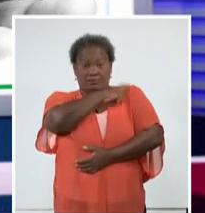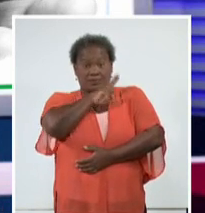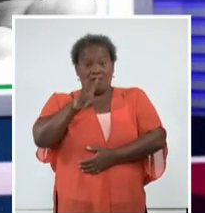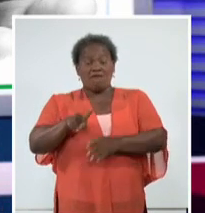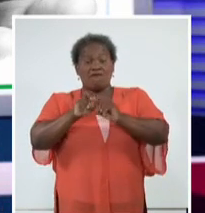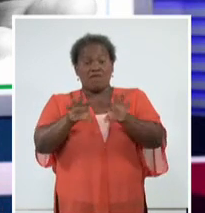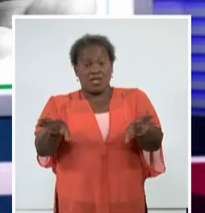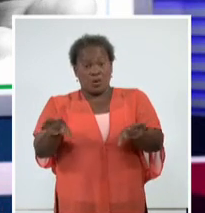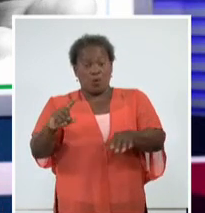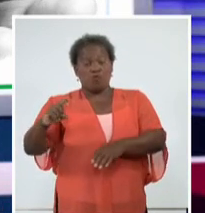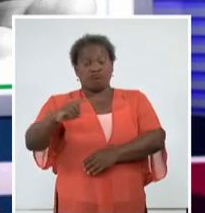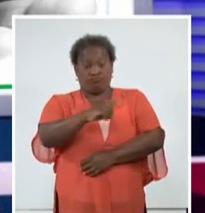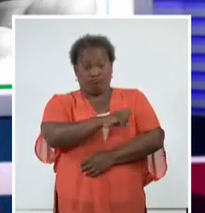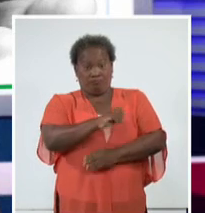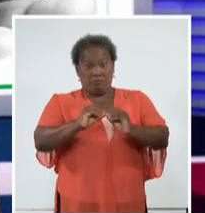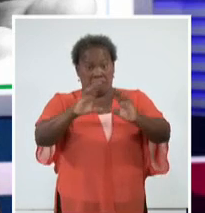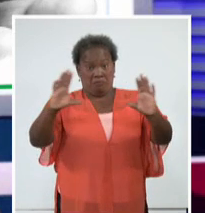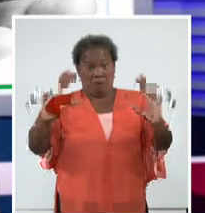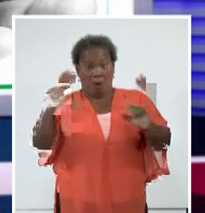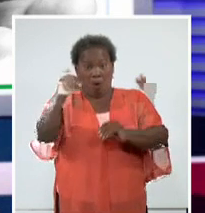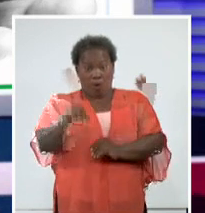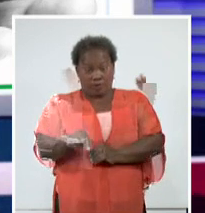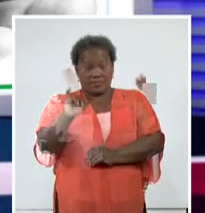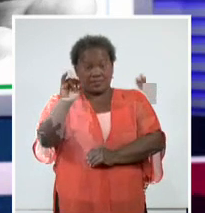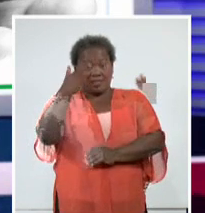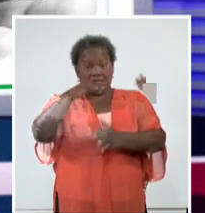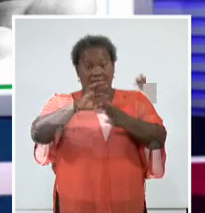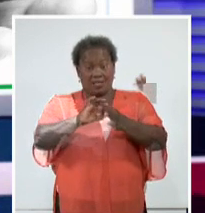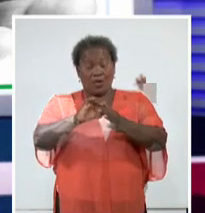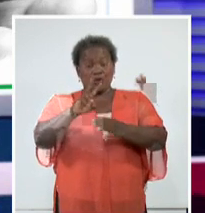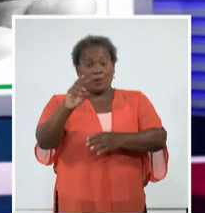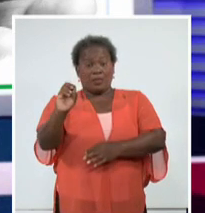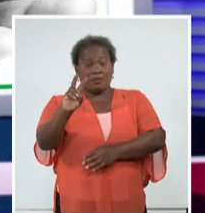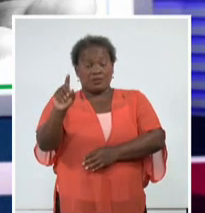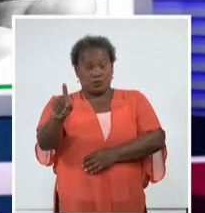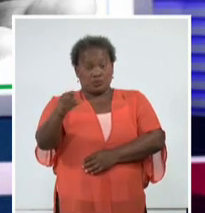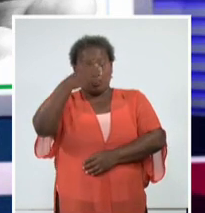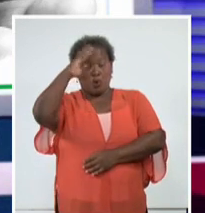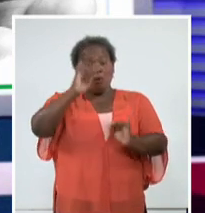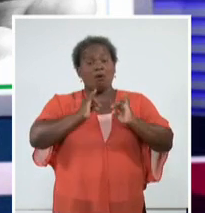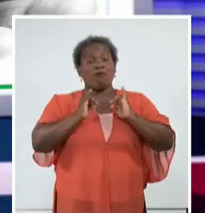epidemiología, en esta mañana del 6 de agosto de 2021, que Cuba reporta